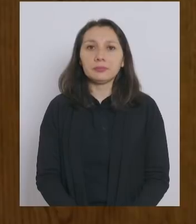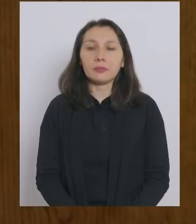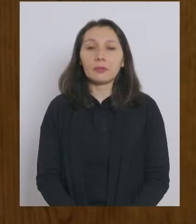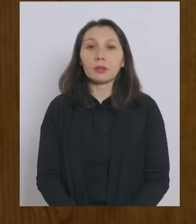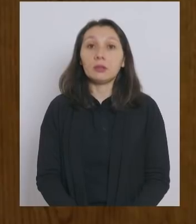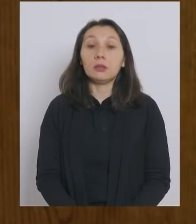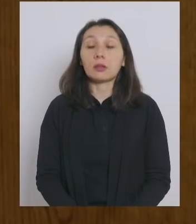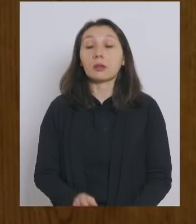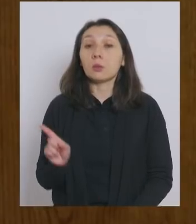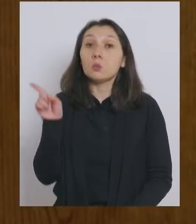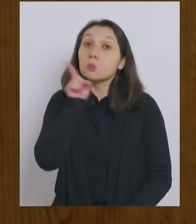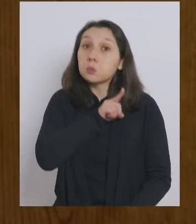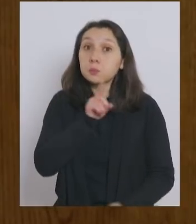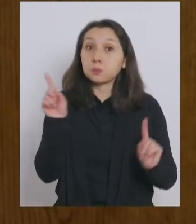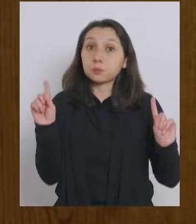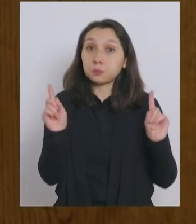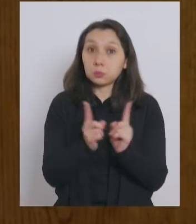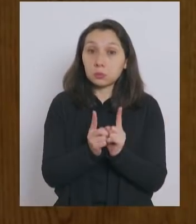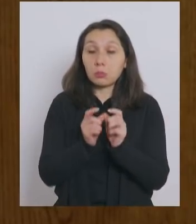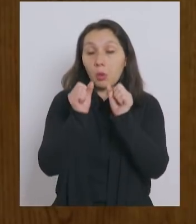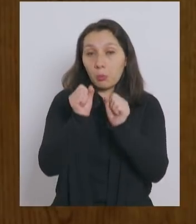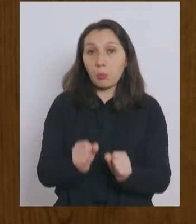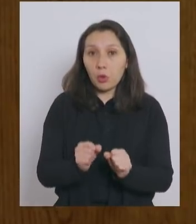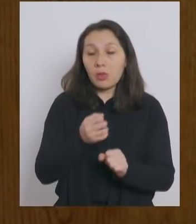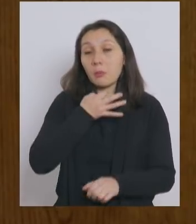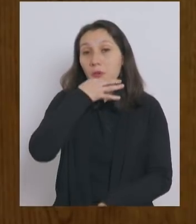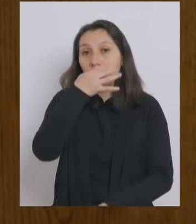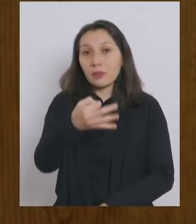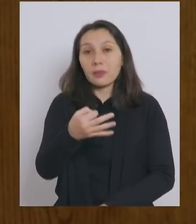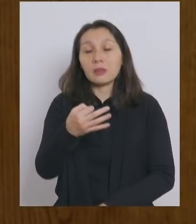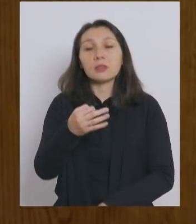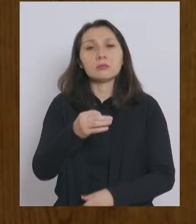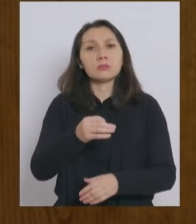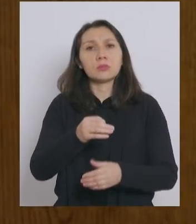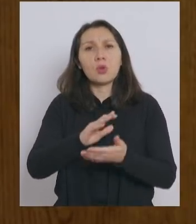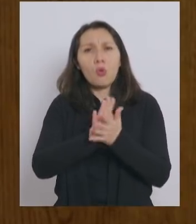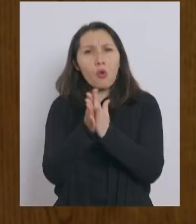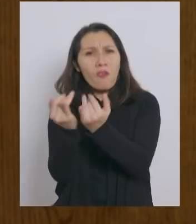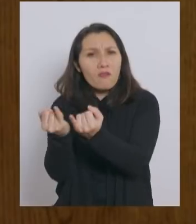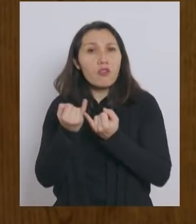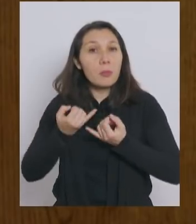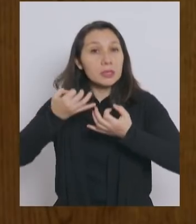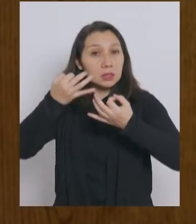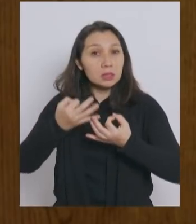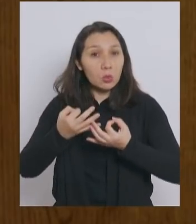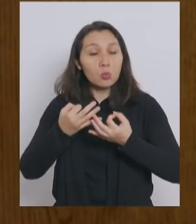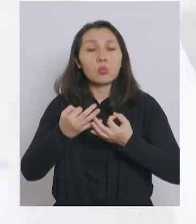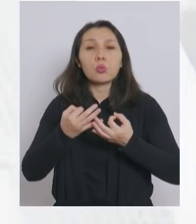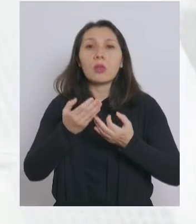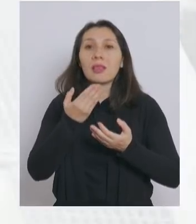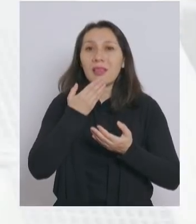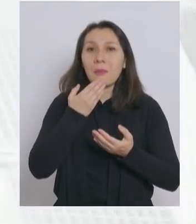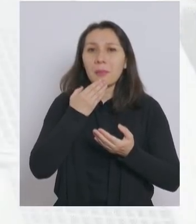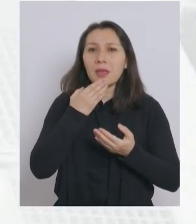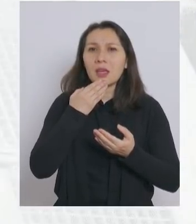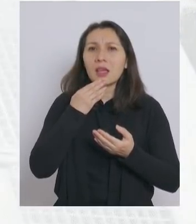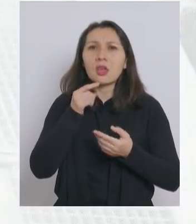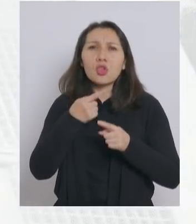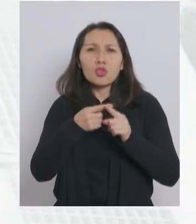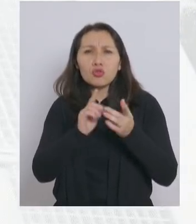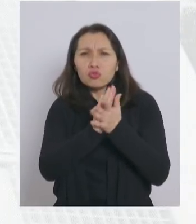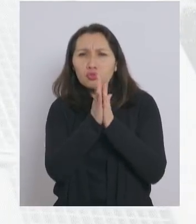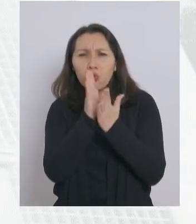Como conclusión, podemos citar que en general todos los datos de seguridad, incluida la